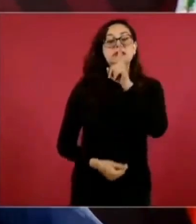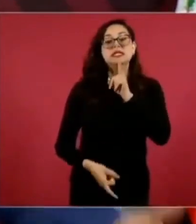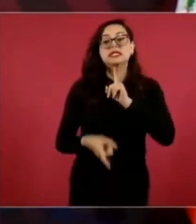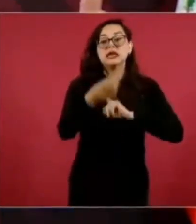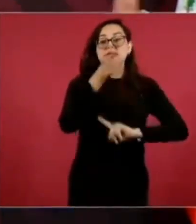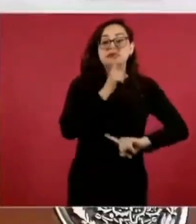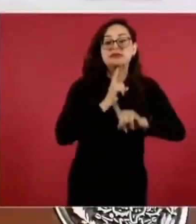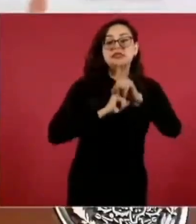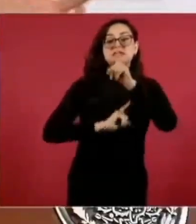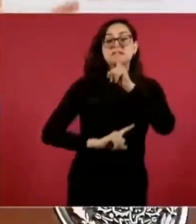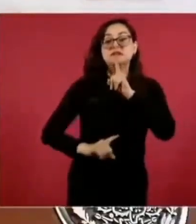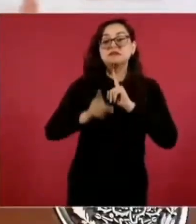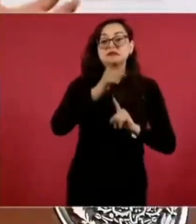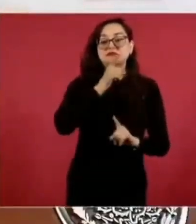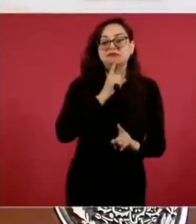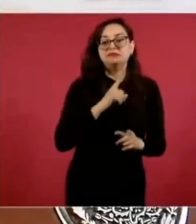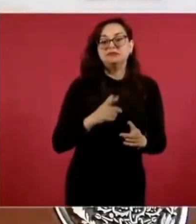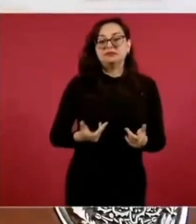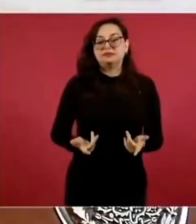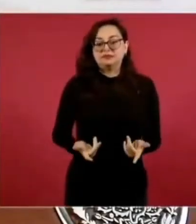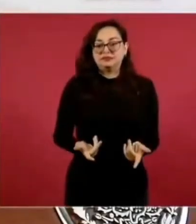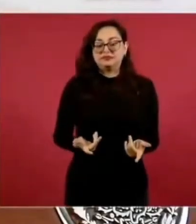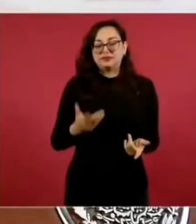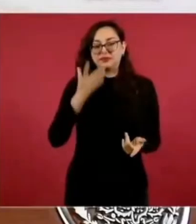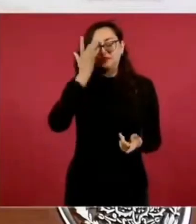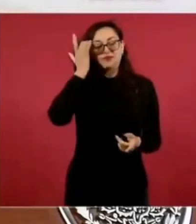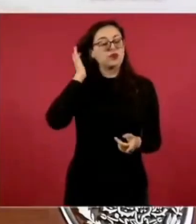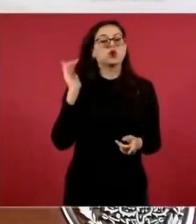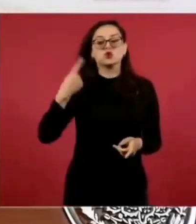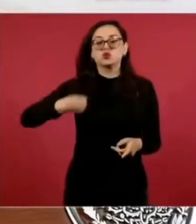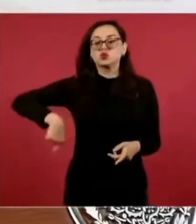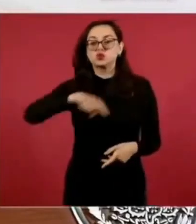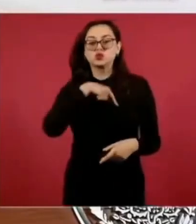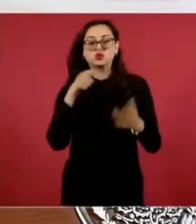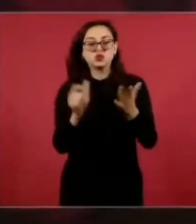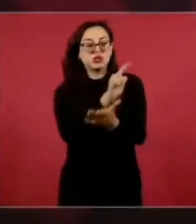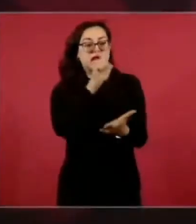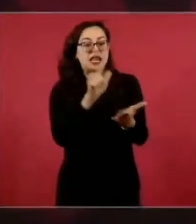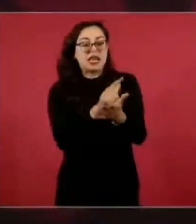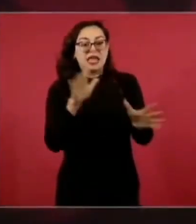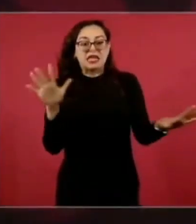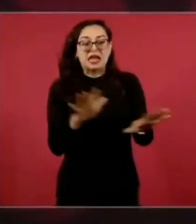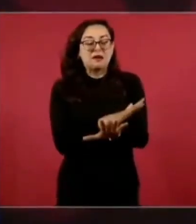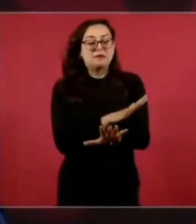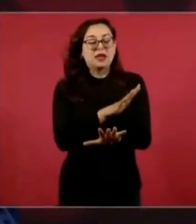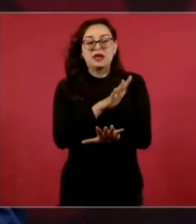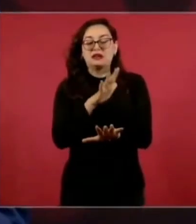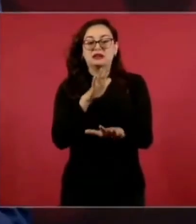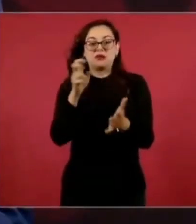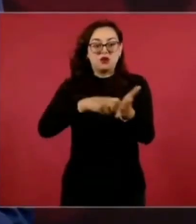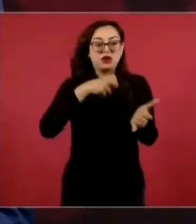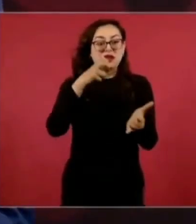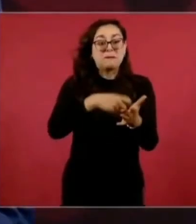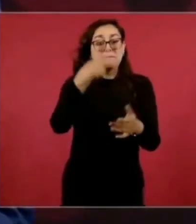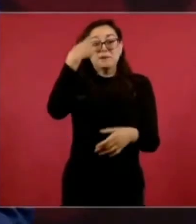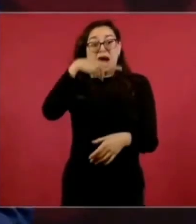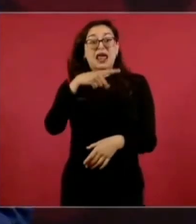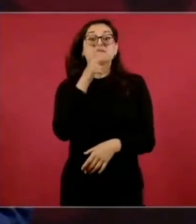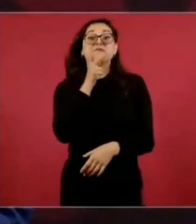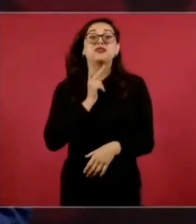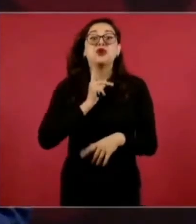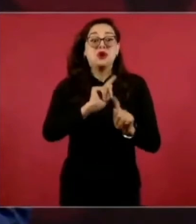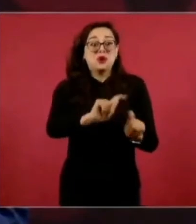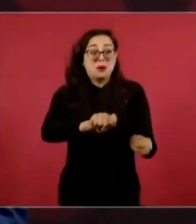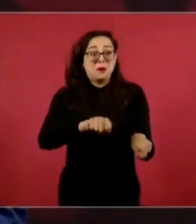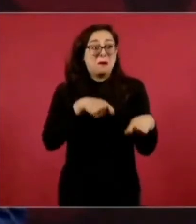nosotros queriendo defender que no se privatizar el petróleo